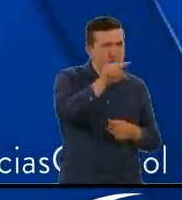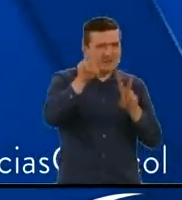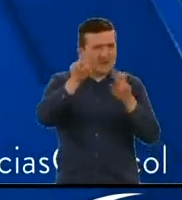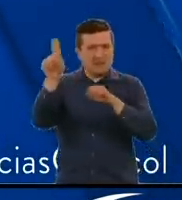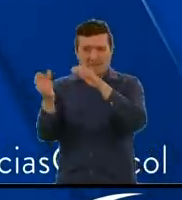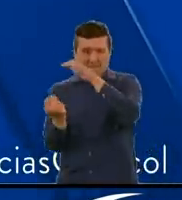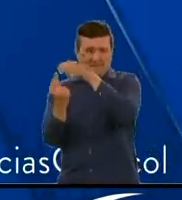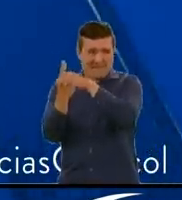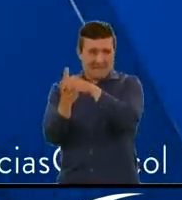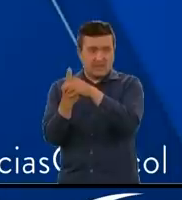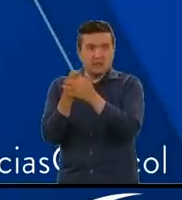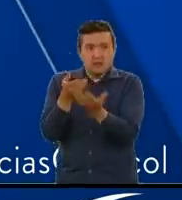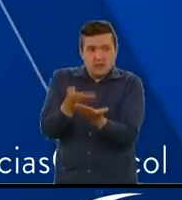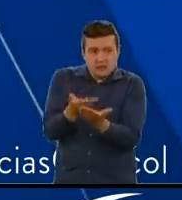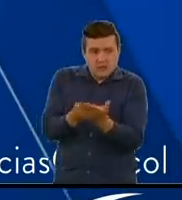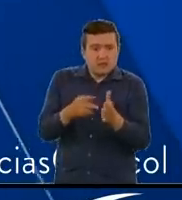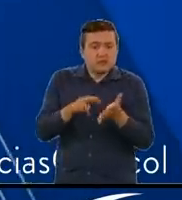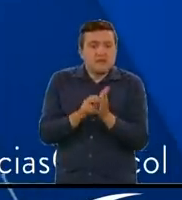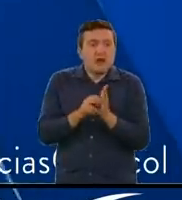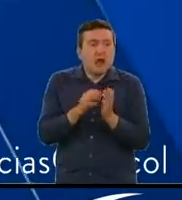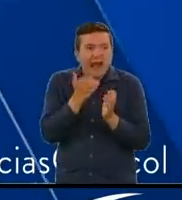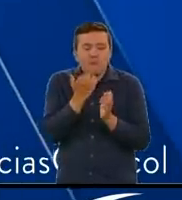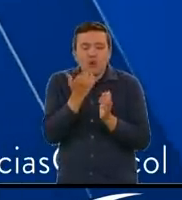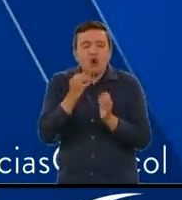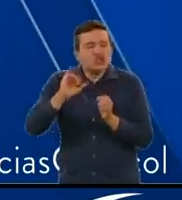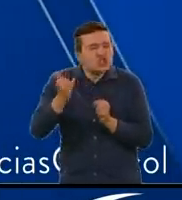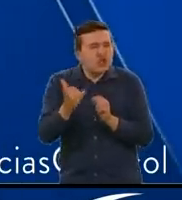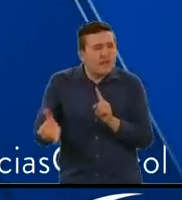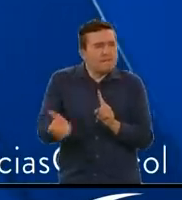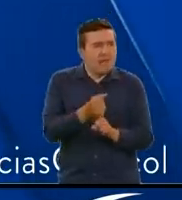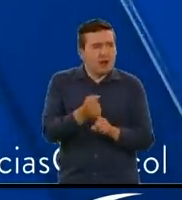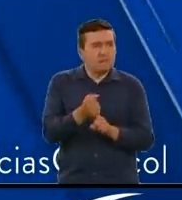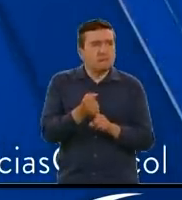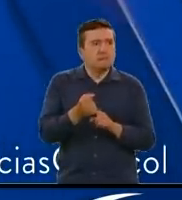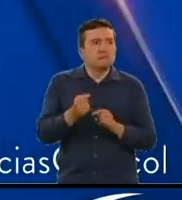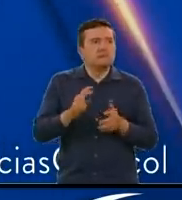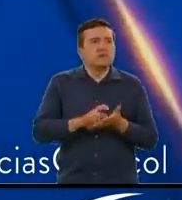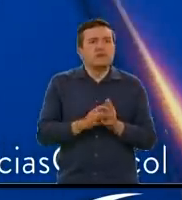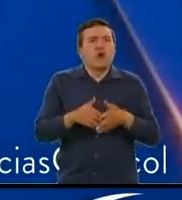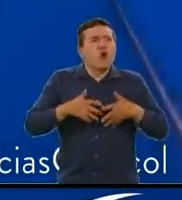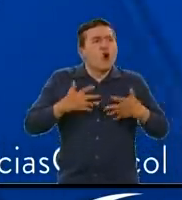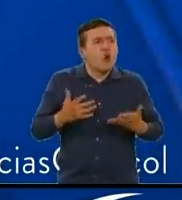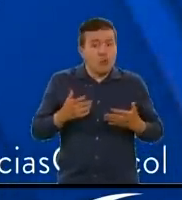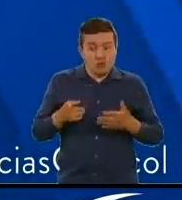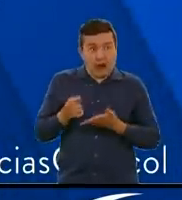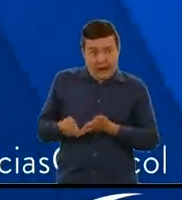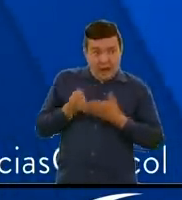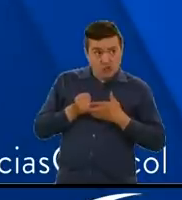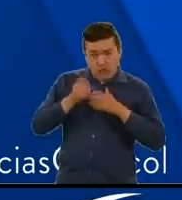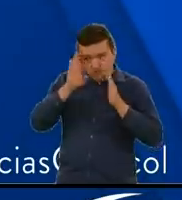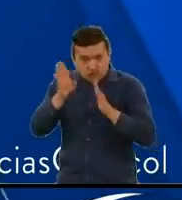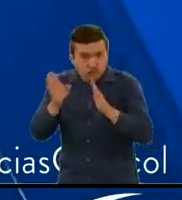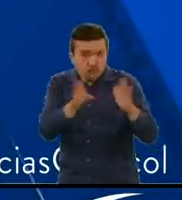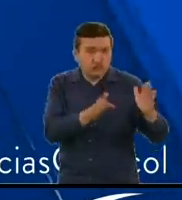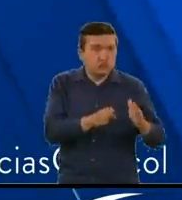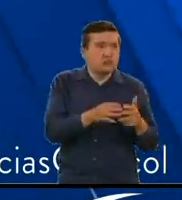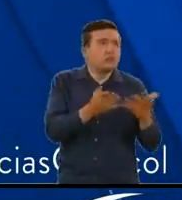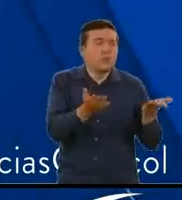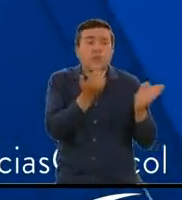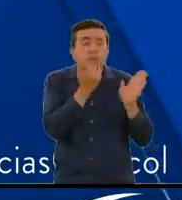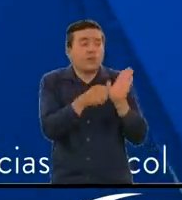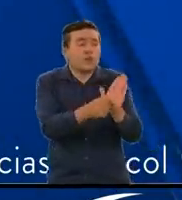es que se compruebe su existencia en nuestro país como evidencia también para atender la crisis que estamos viviendo? Hoy, por ejemplo, Bogotá, solo